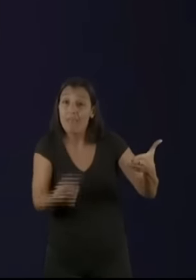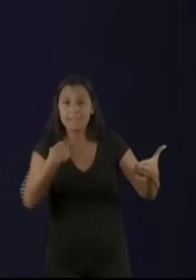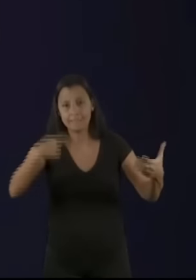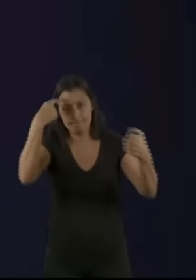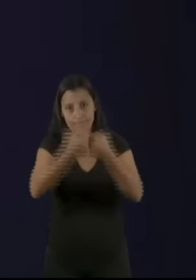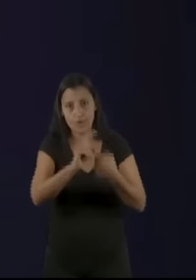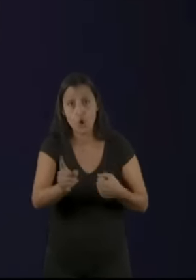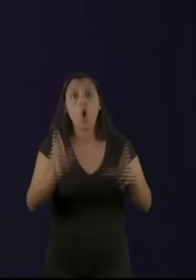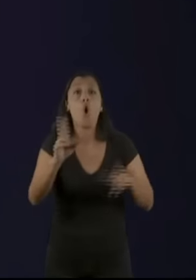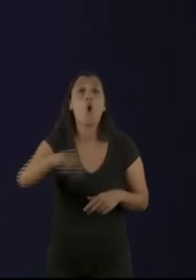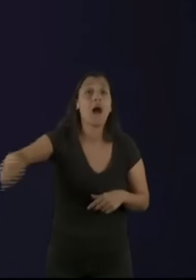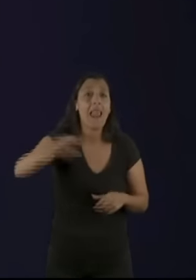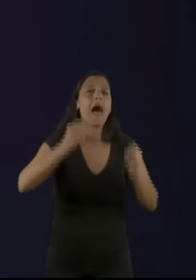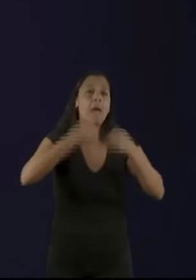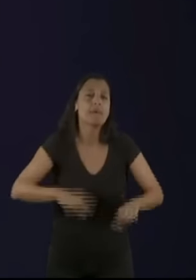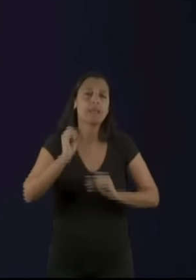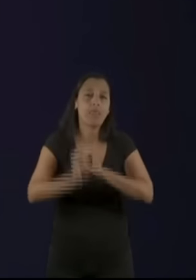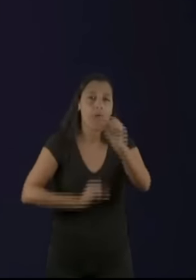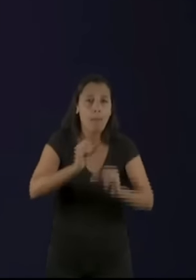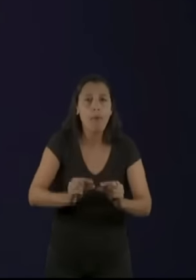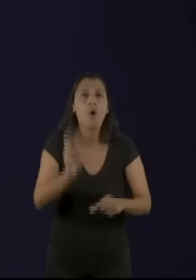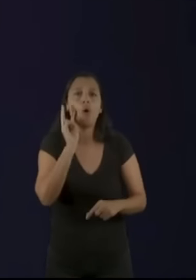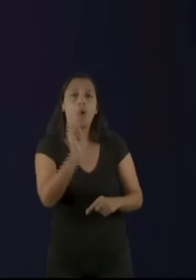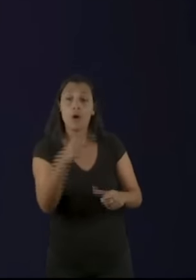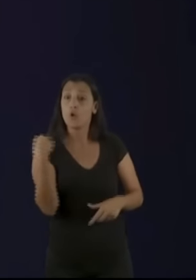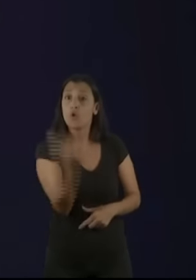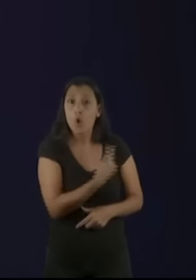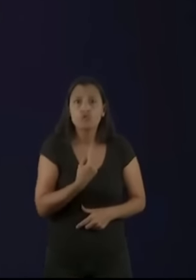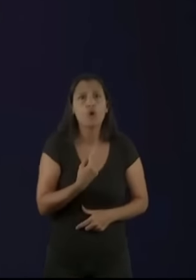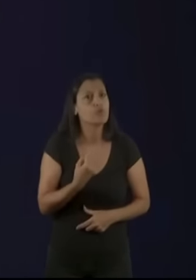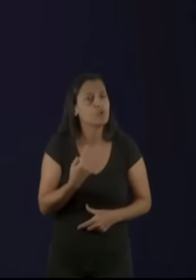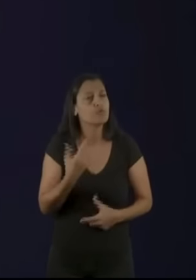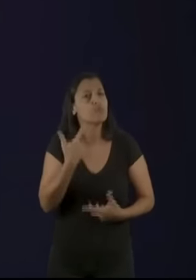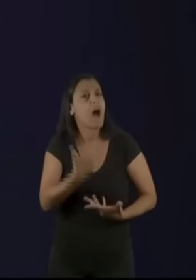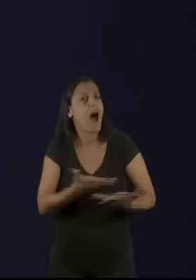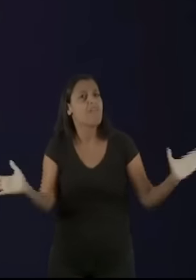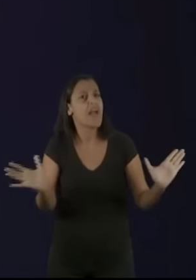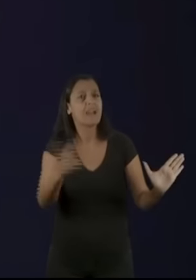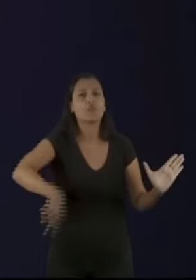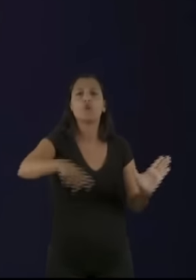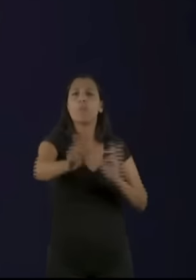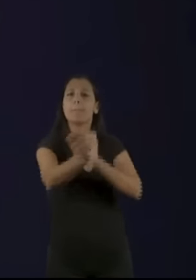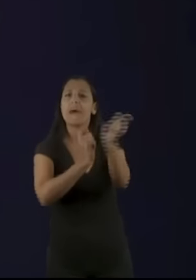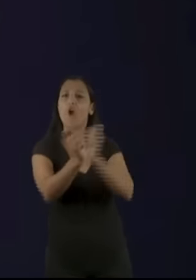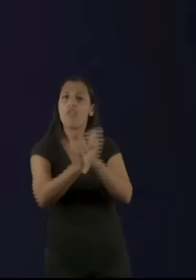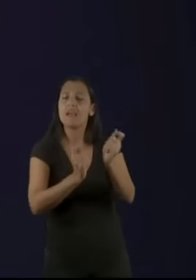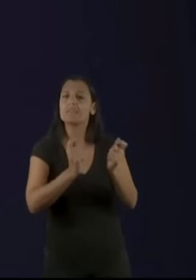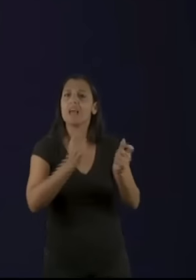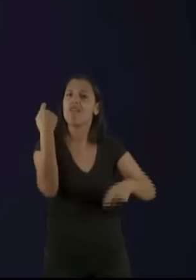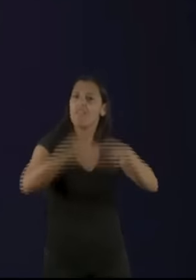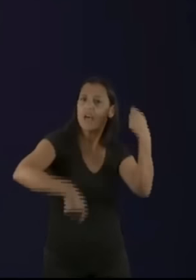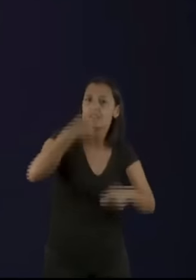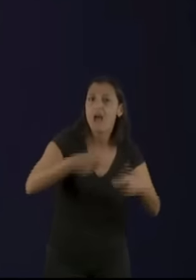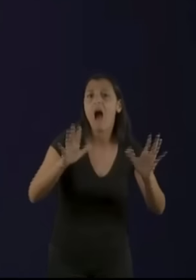empiece a valorar lo abierto que somos con el periodismo por supuesto eh muchos de ustedes no estarán de